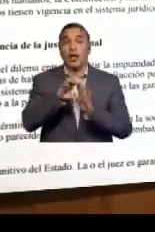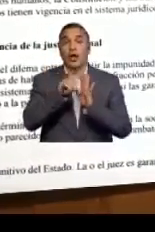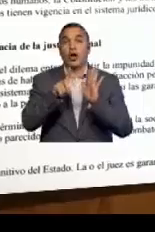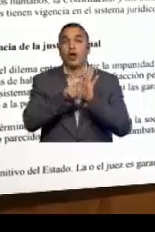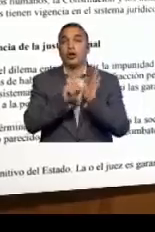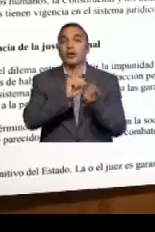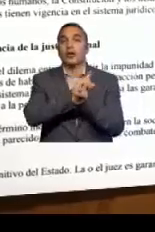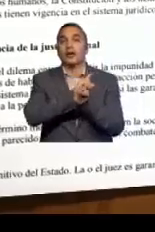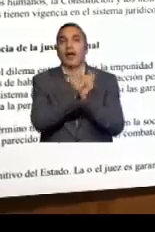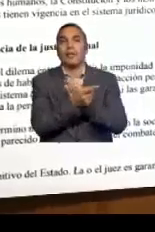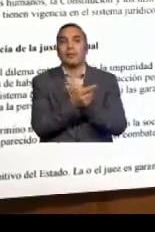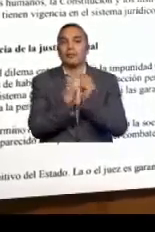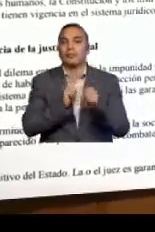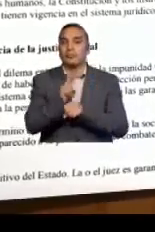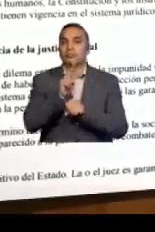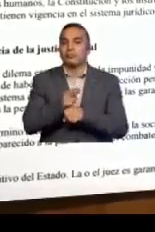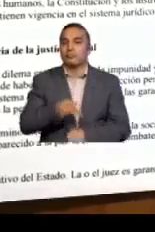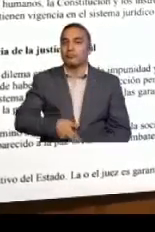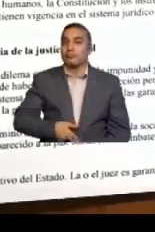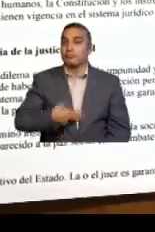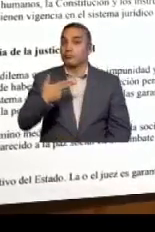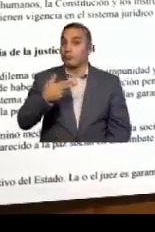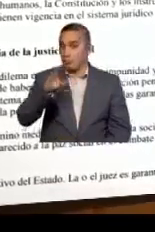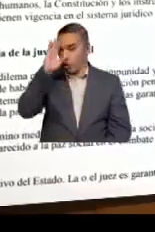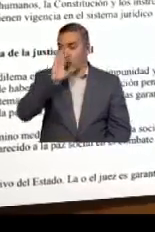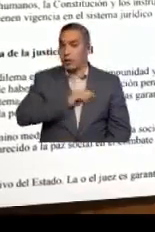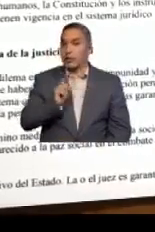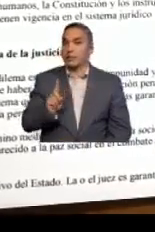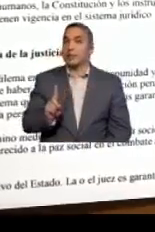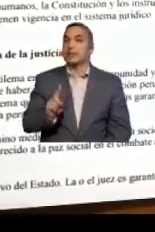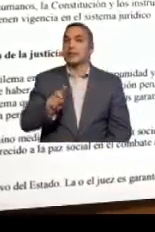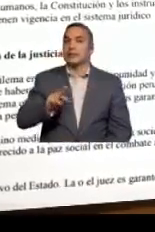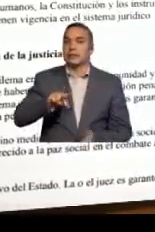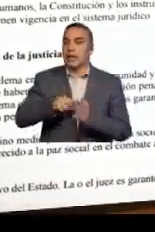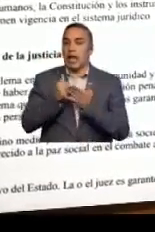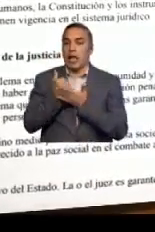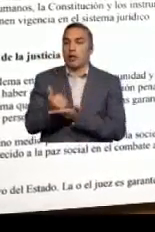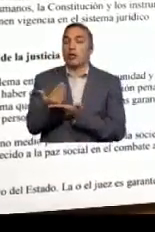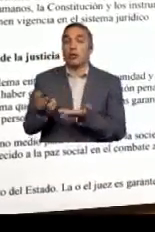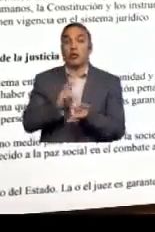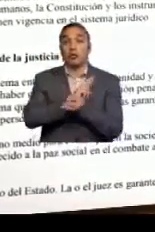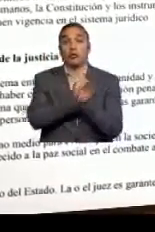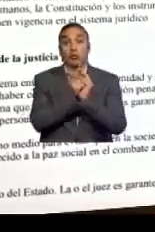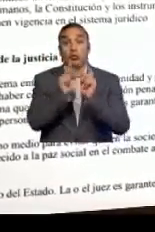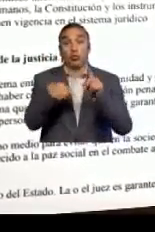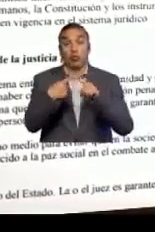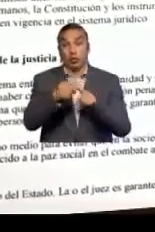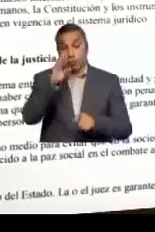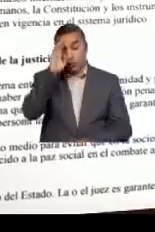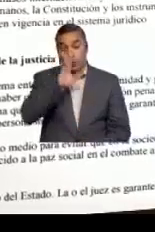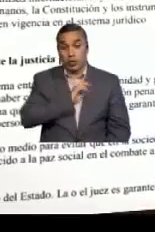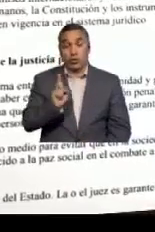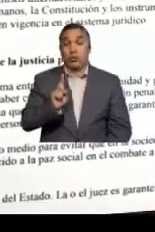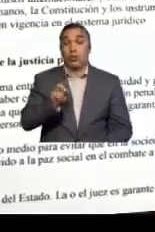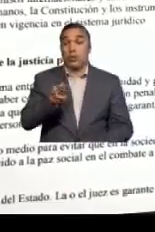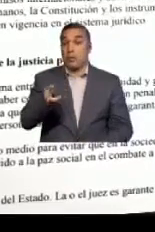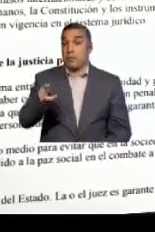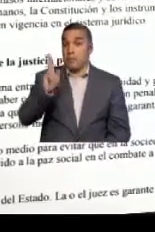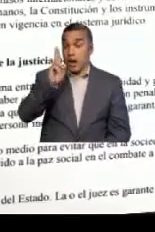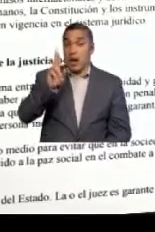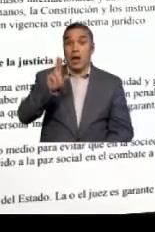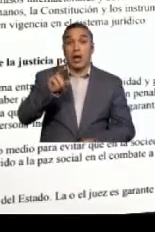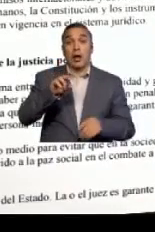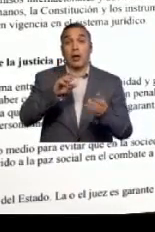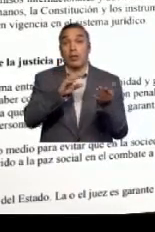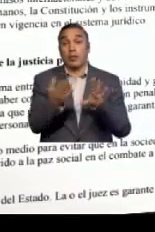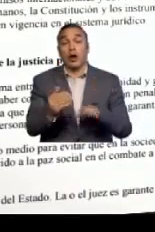Penal cambió respecto al uso progresivo de la fuerza de la Policía Nacional. Según la reforma, cuando los agentes de la policía causen lesión,